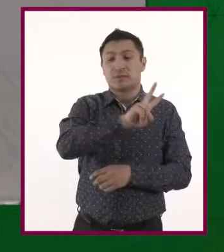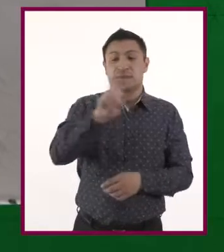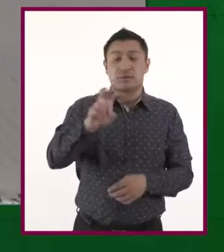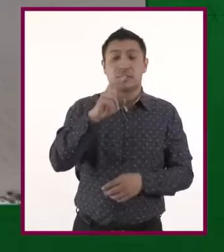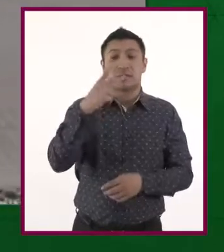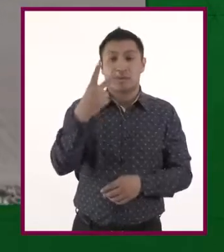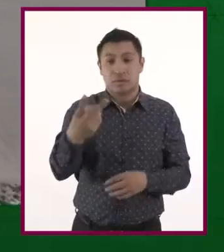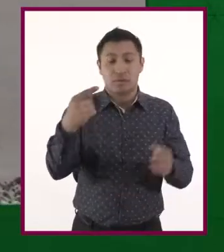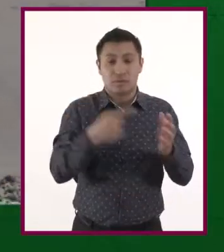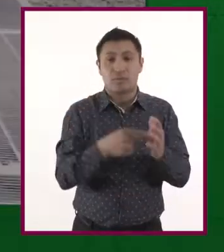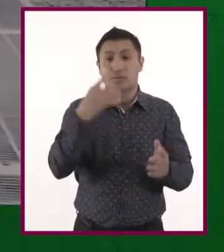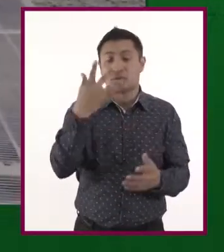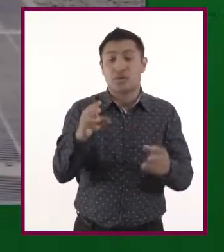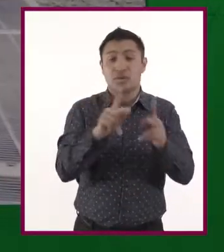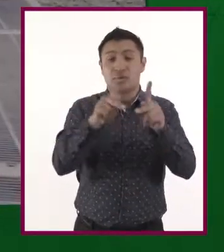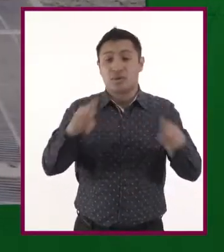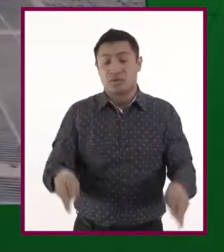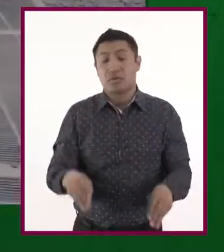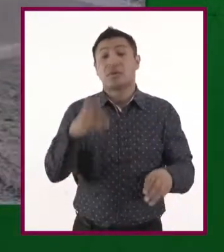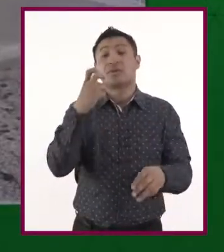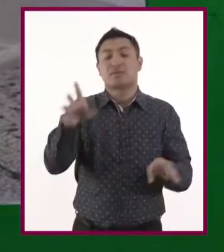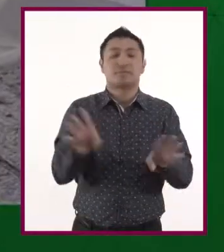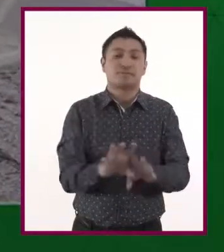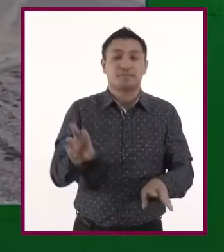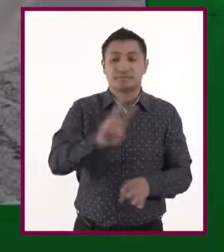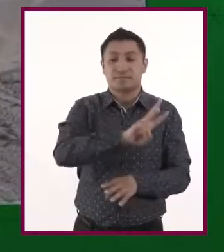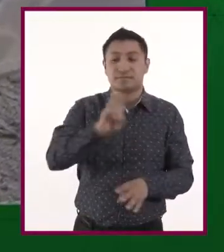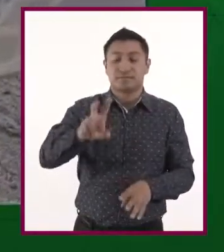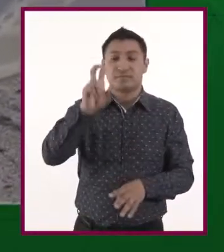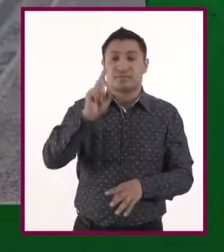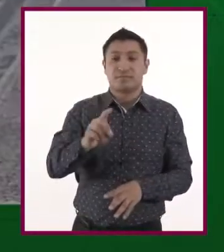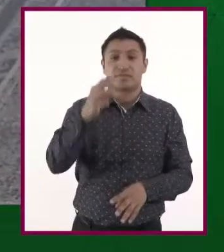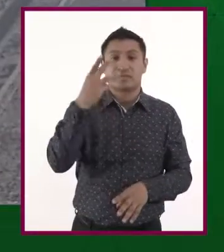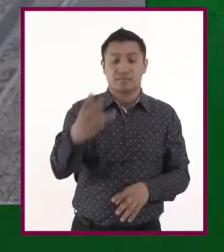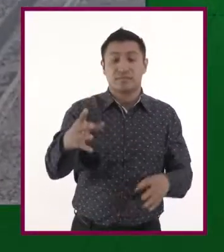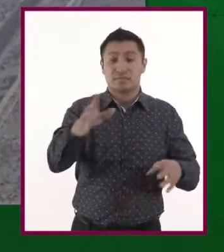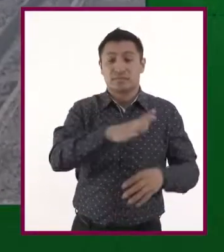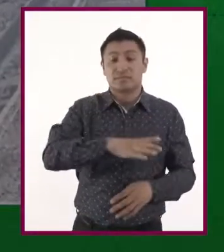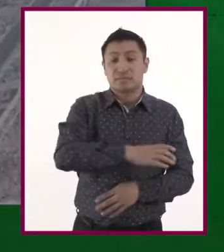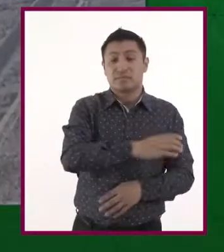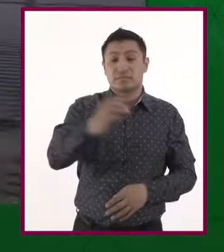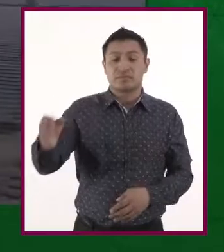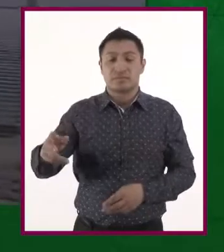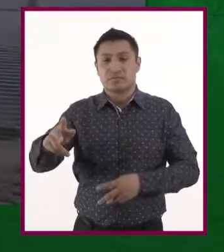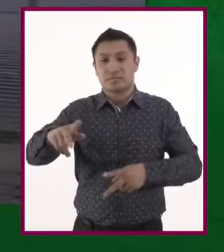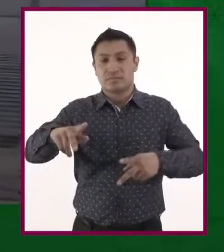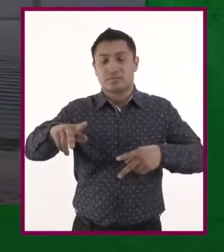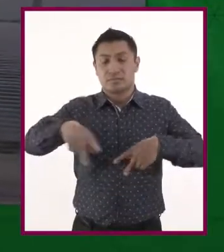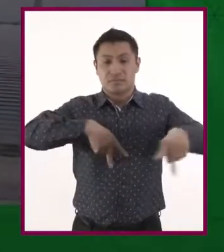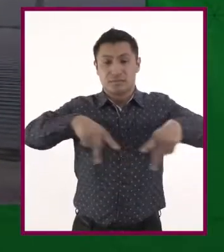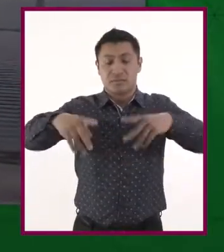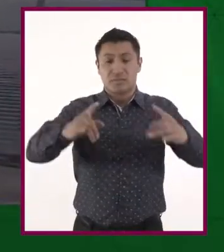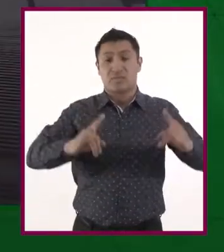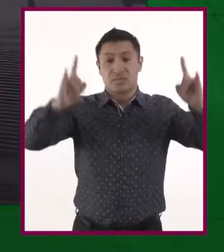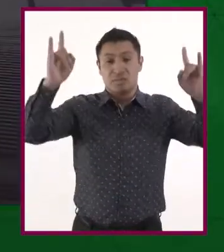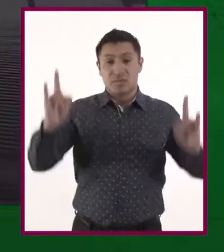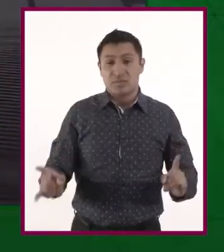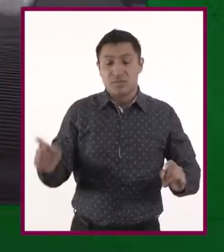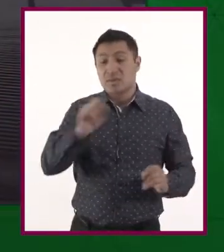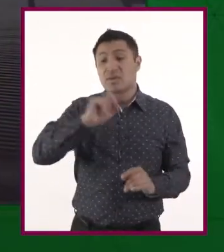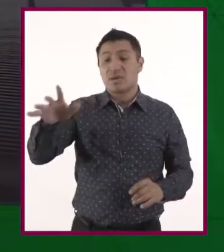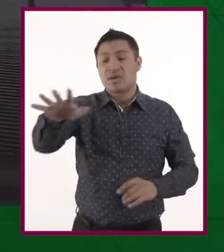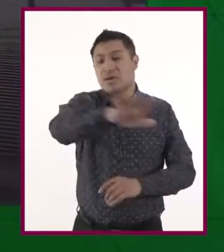2,5 kilómetros, el equivalente a 333 campos de fútbol profesionales sobre una parcela